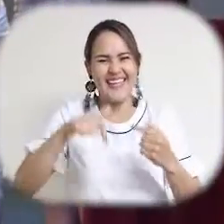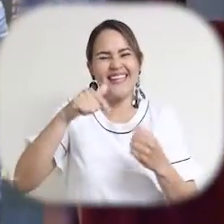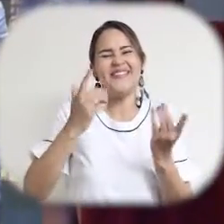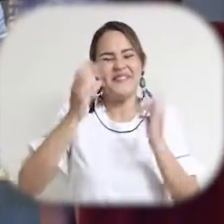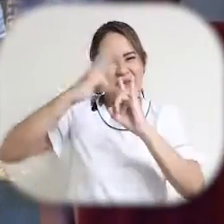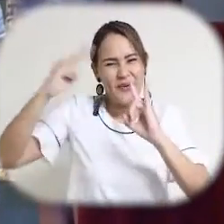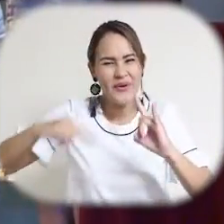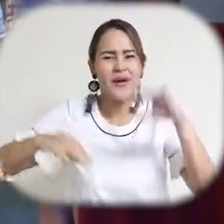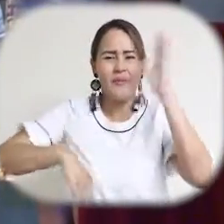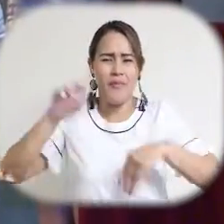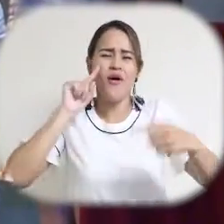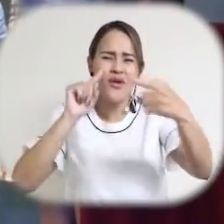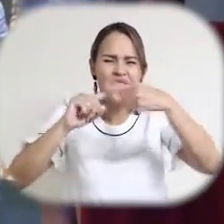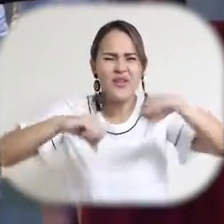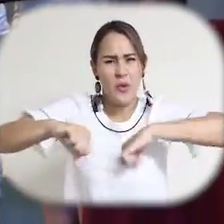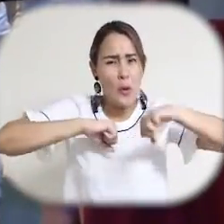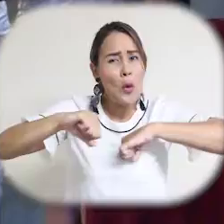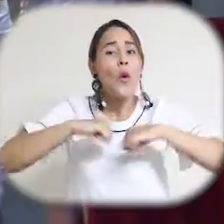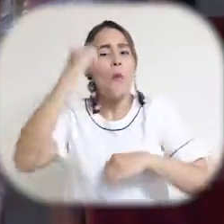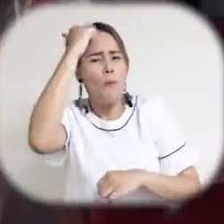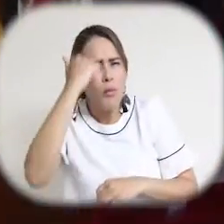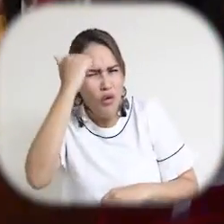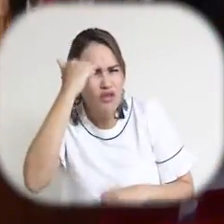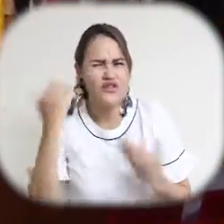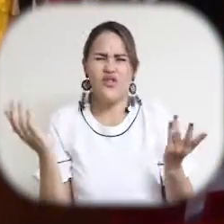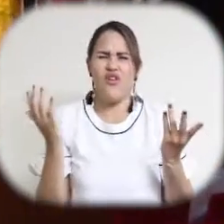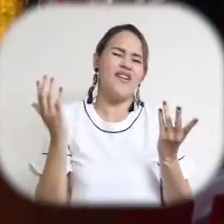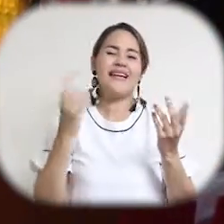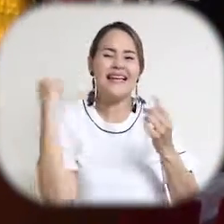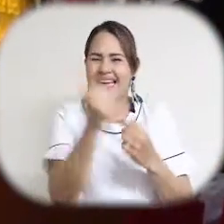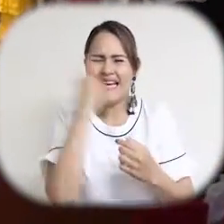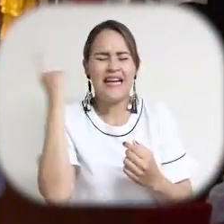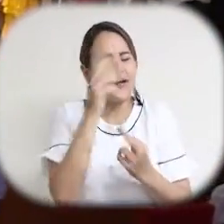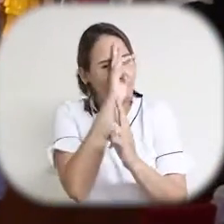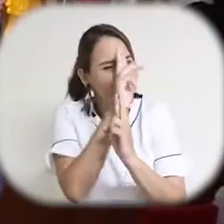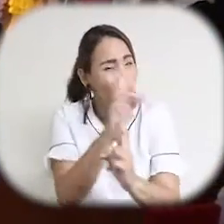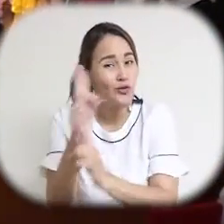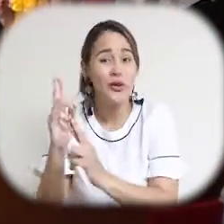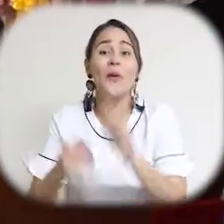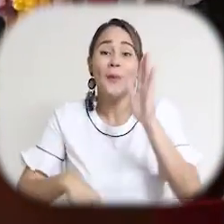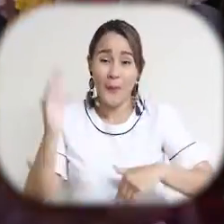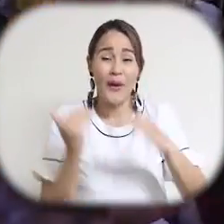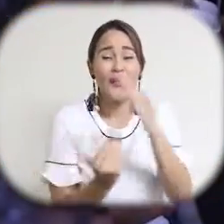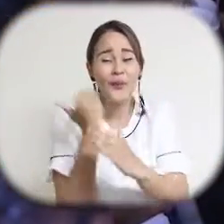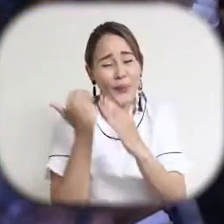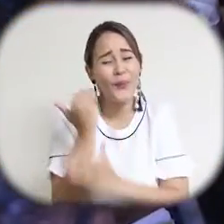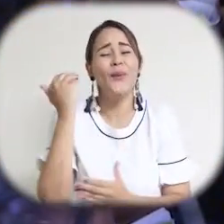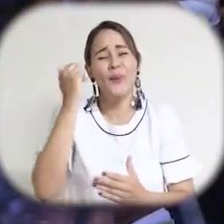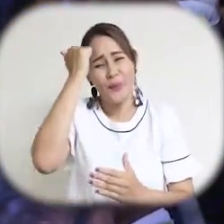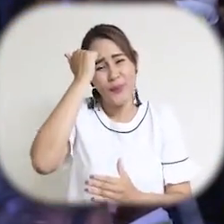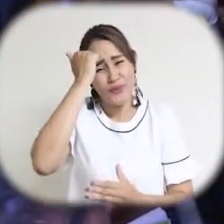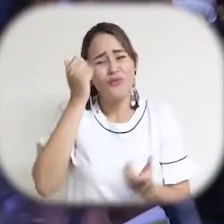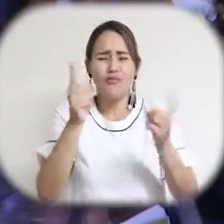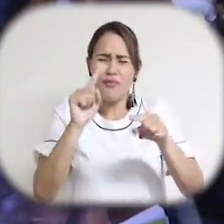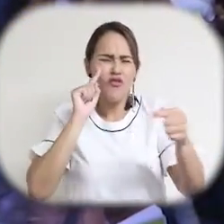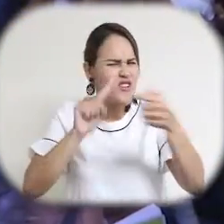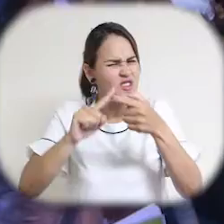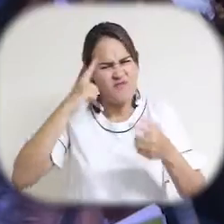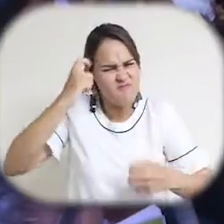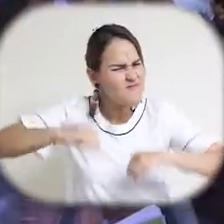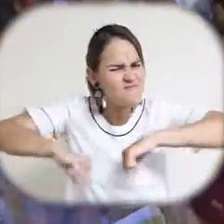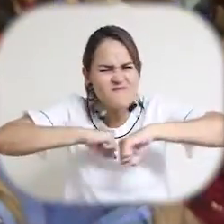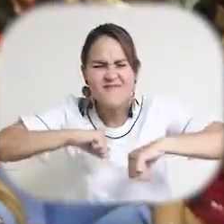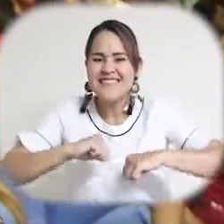Con este acto, la Universidad del Magdalena reconoce la labor de los profesores precursores de la Facultad de Educación y los nuevos docentes que asumieron